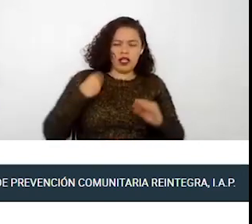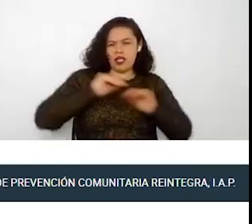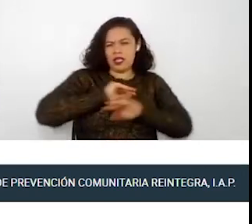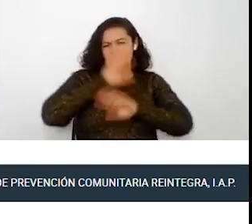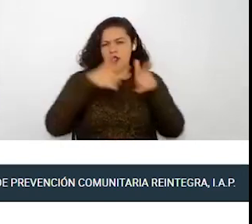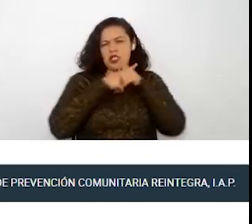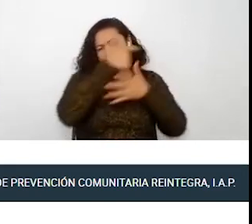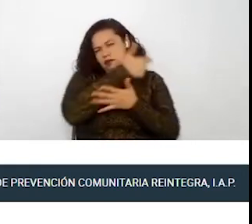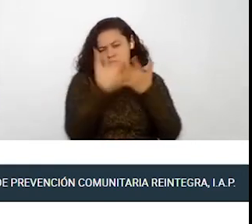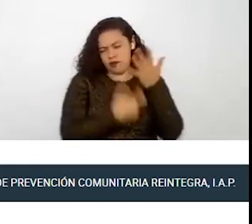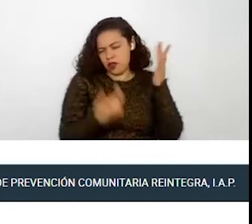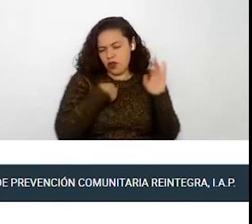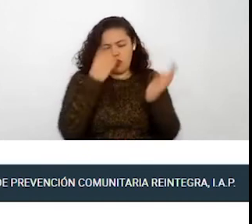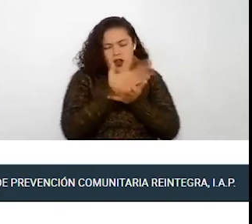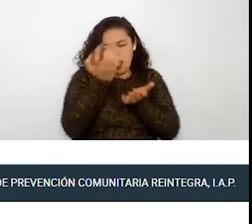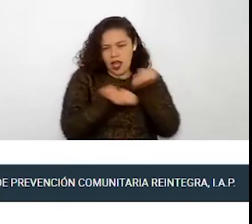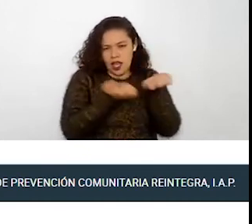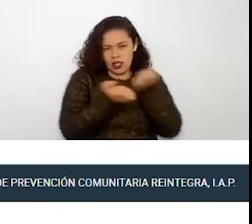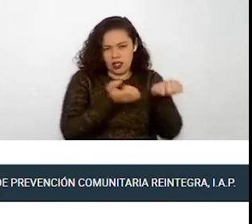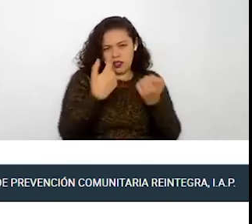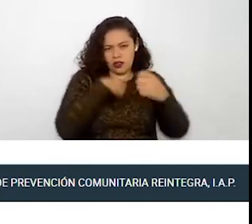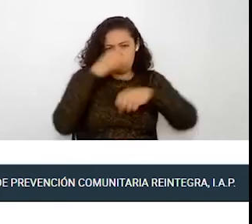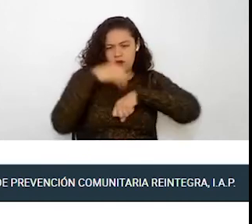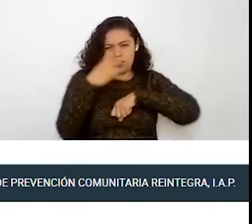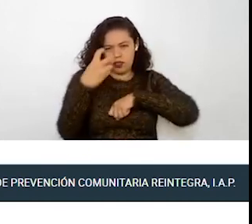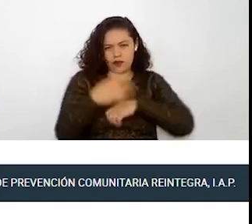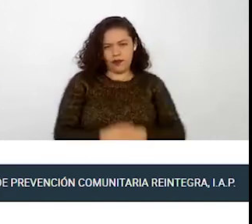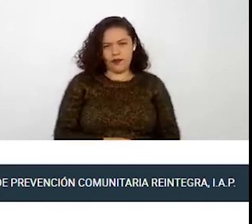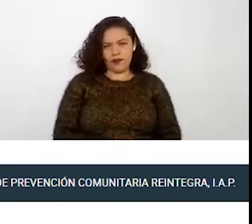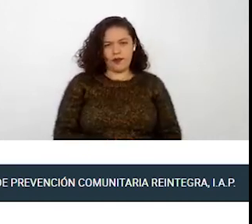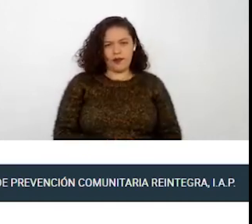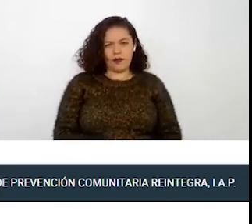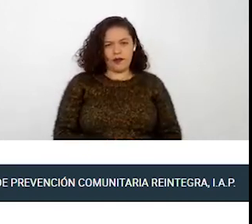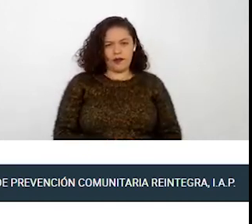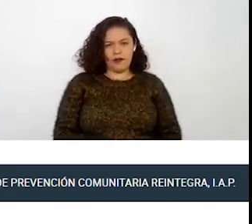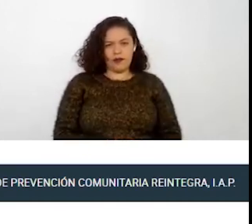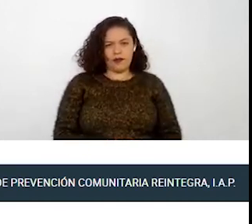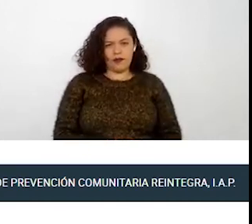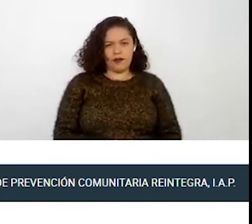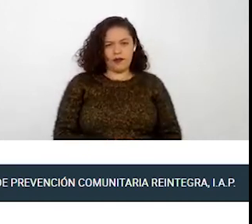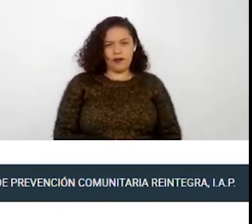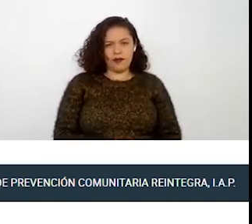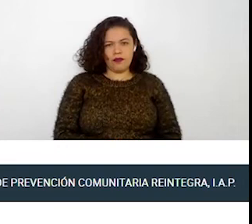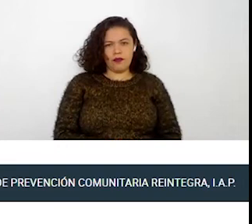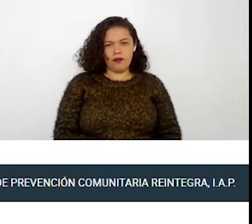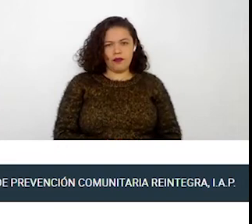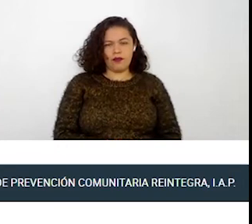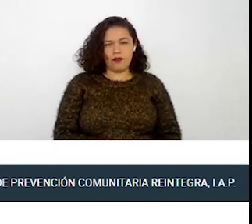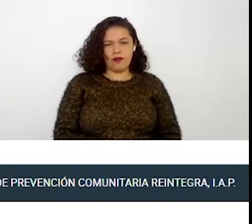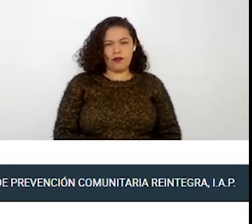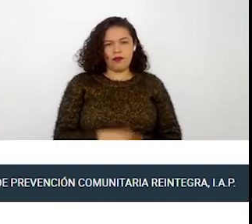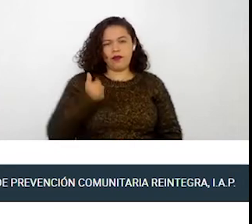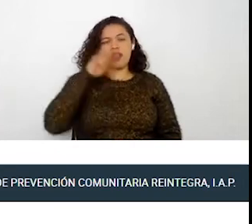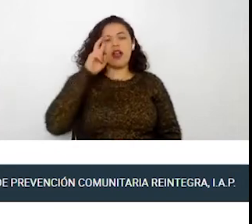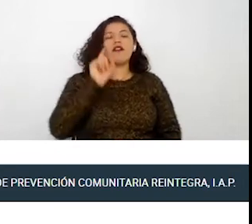a seguir con sus cuentas yo nada más para esto bueno va a hacer eso no hay aquí a ver